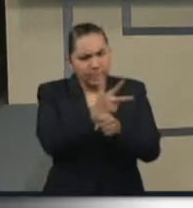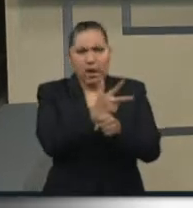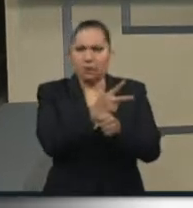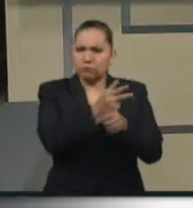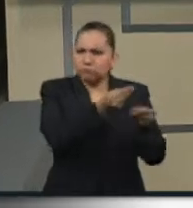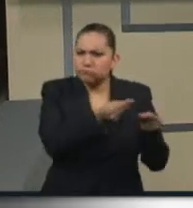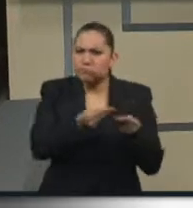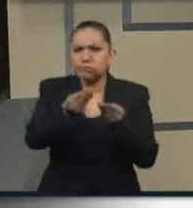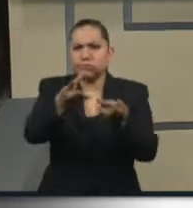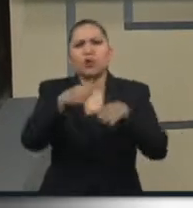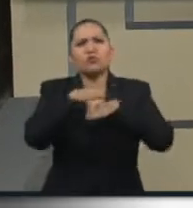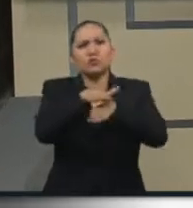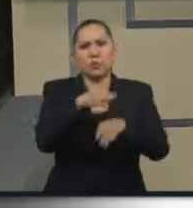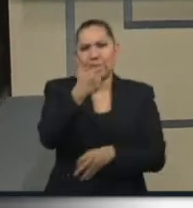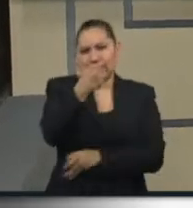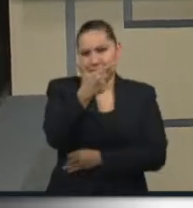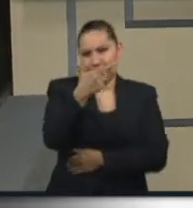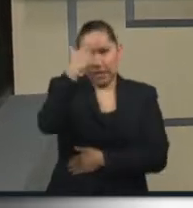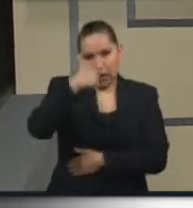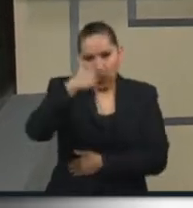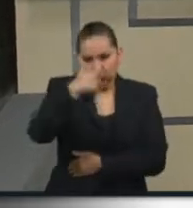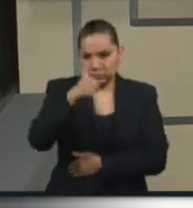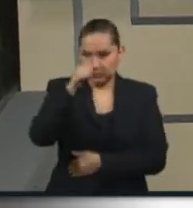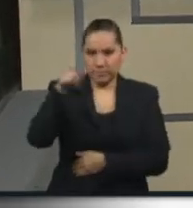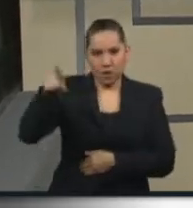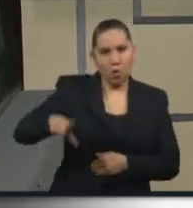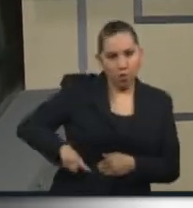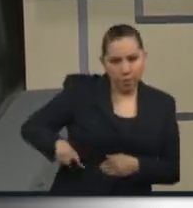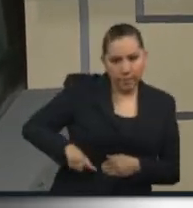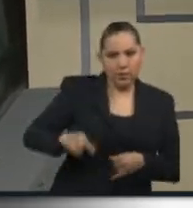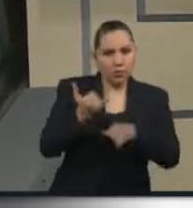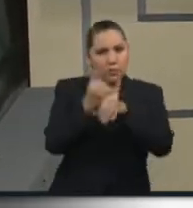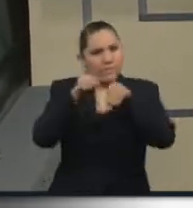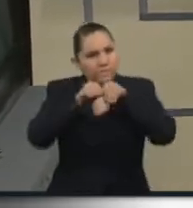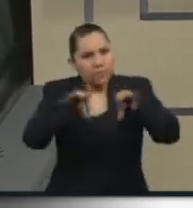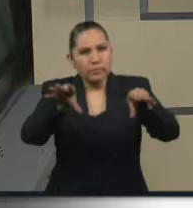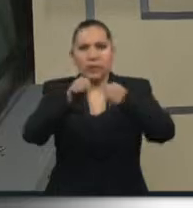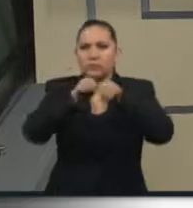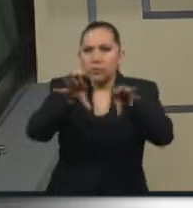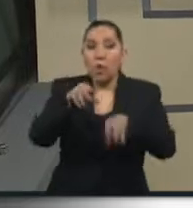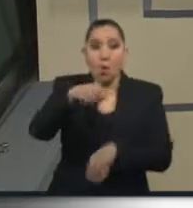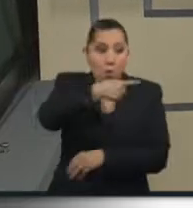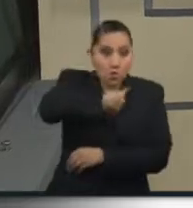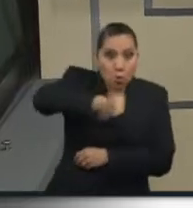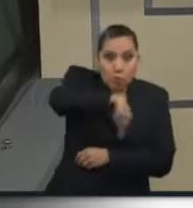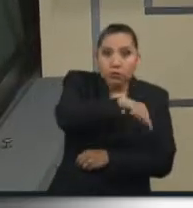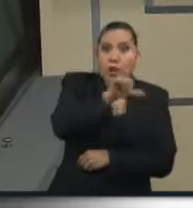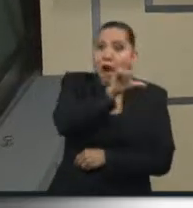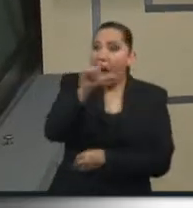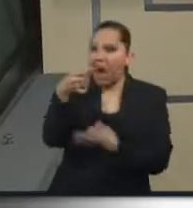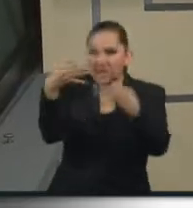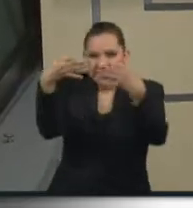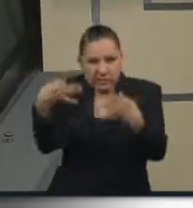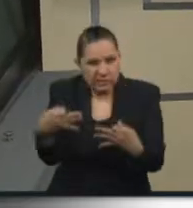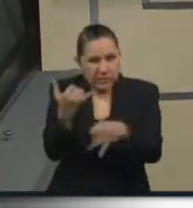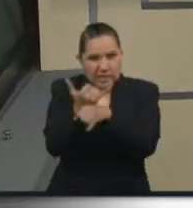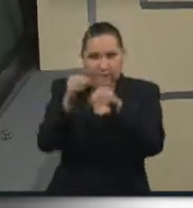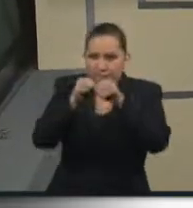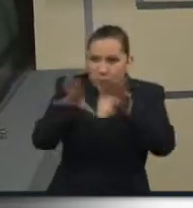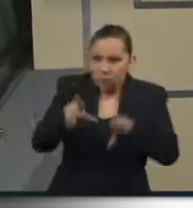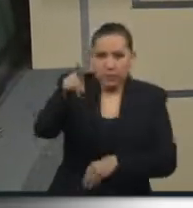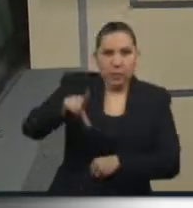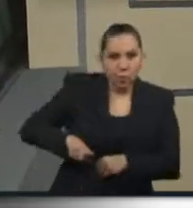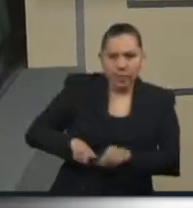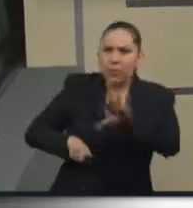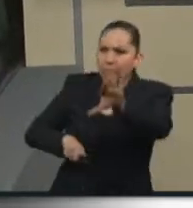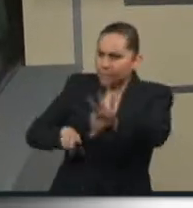de lo que digan, de lo que investiguen, de lo que confirmen autoridades. Pura información oficial. Por favor, en la medida de sus posibilidades, usted